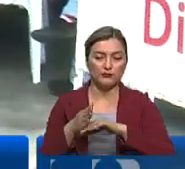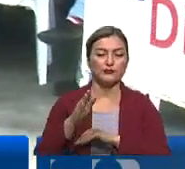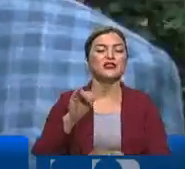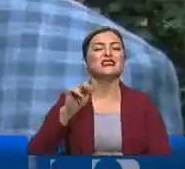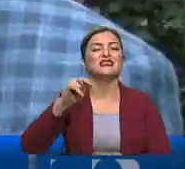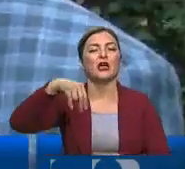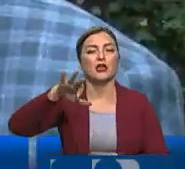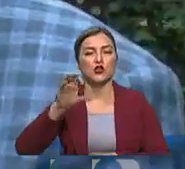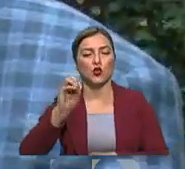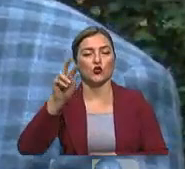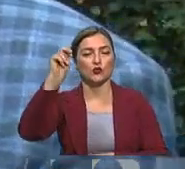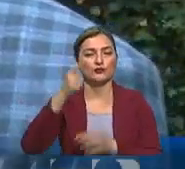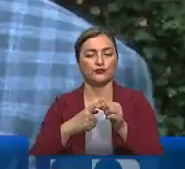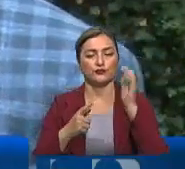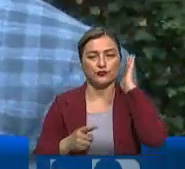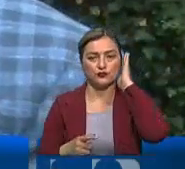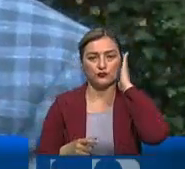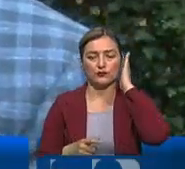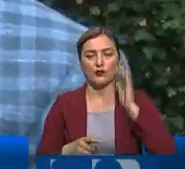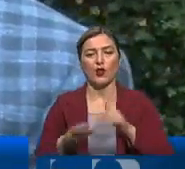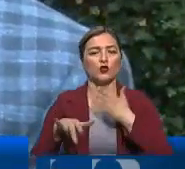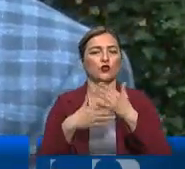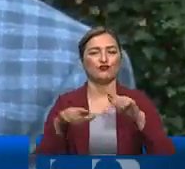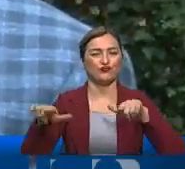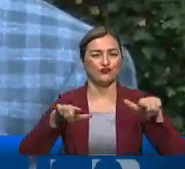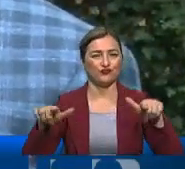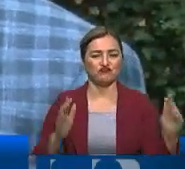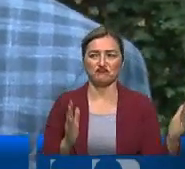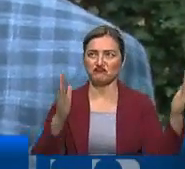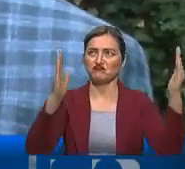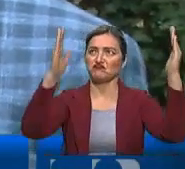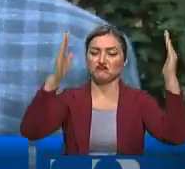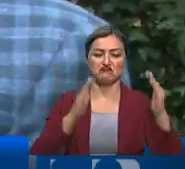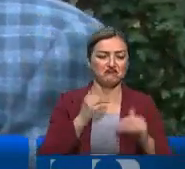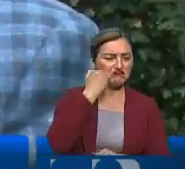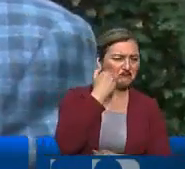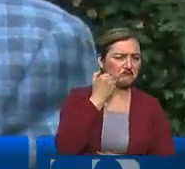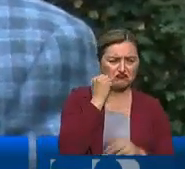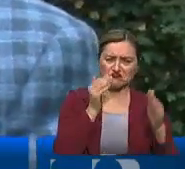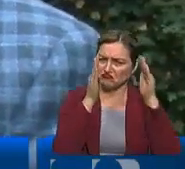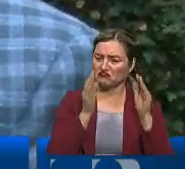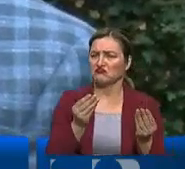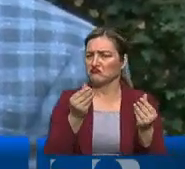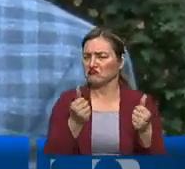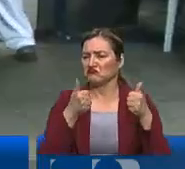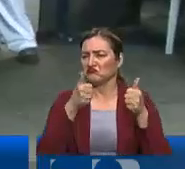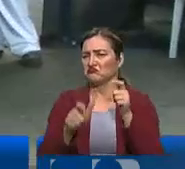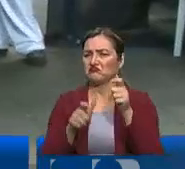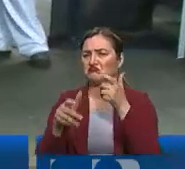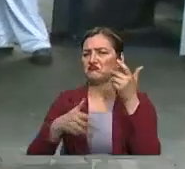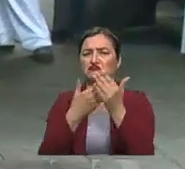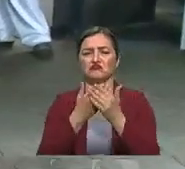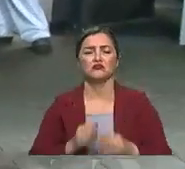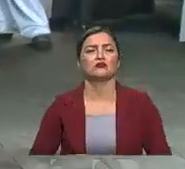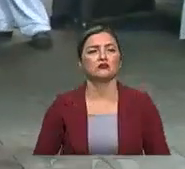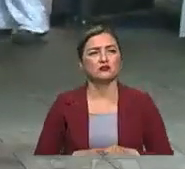de la ciudad. Las instalaciones presentan todas las condiciones para poder atender de manera eficiente a toda nuestra población. La